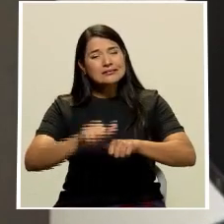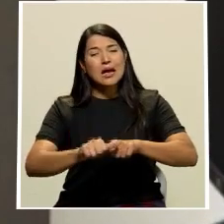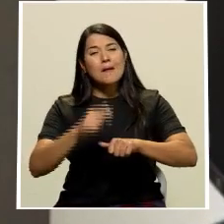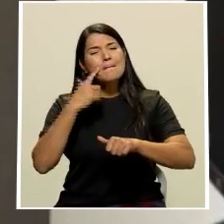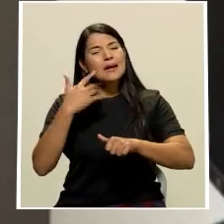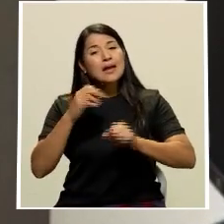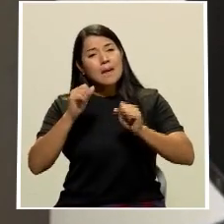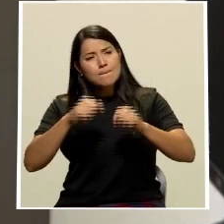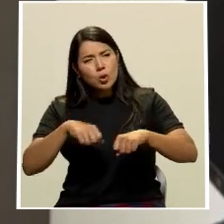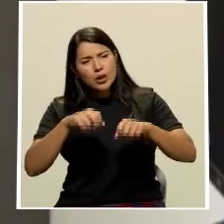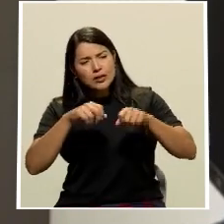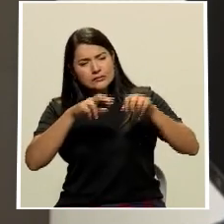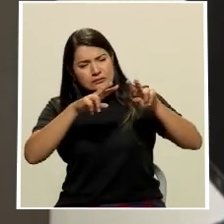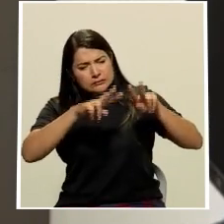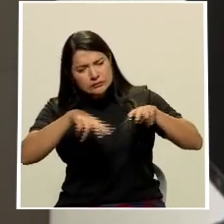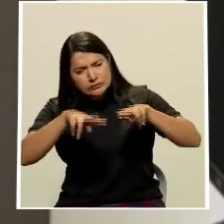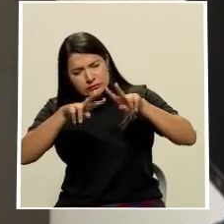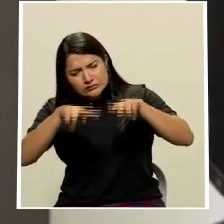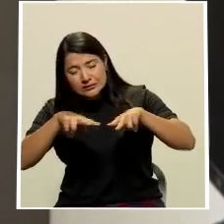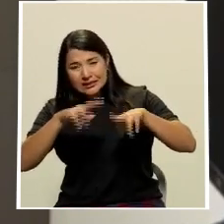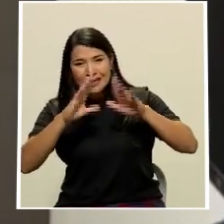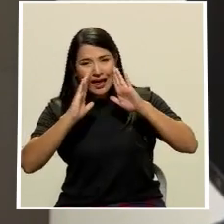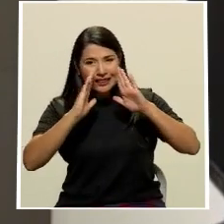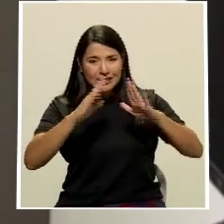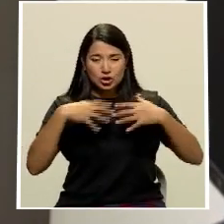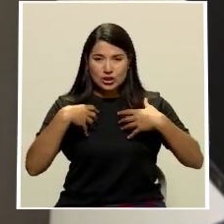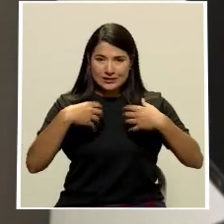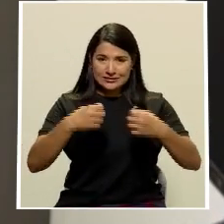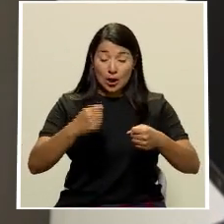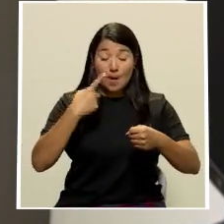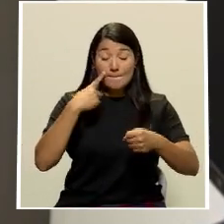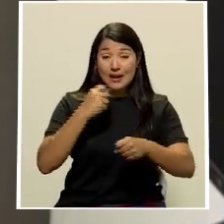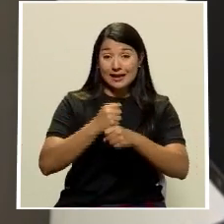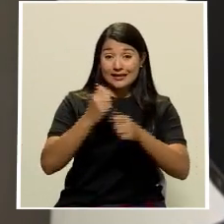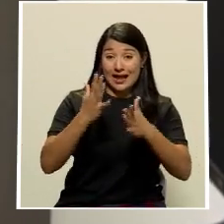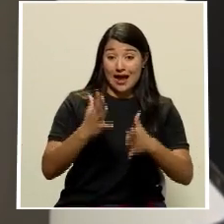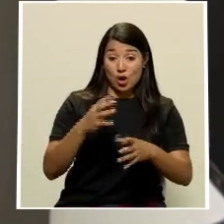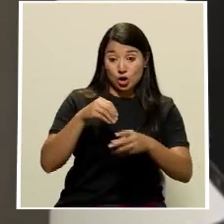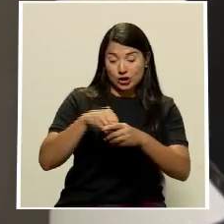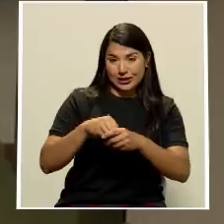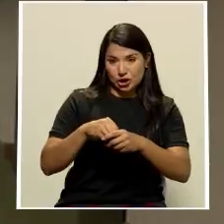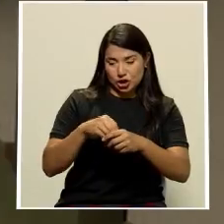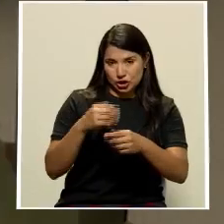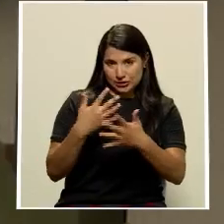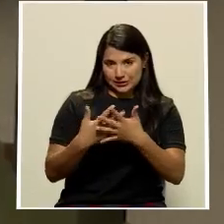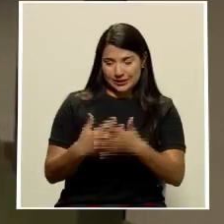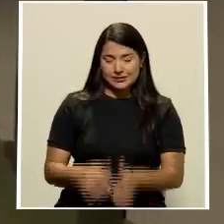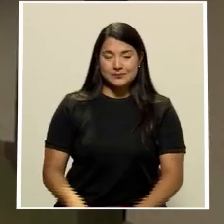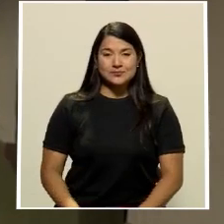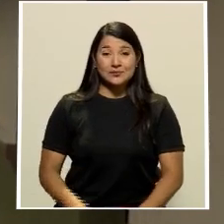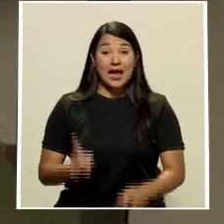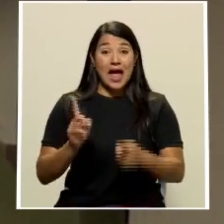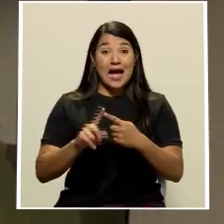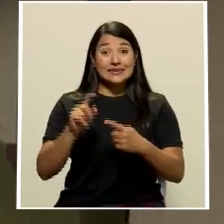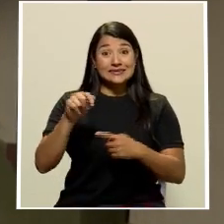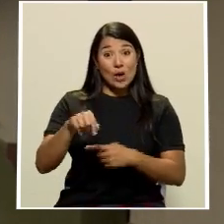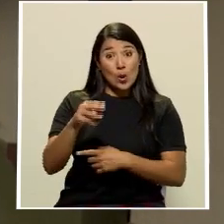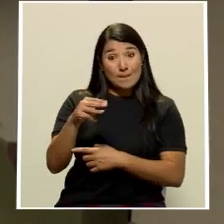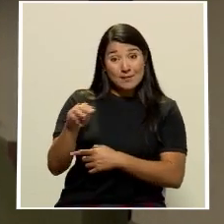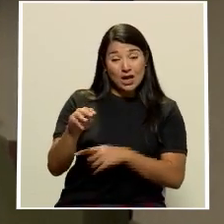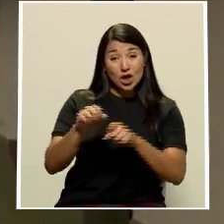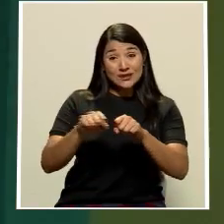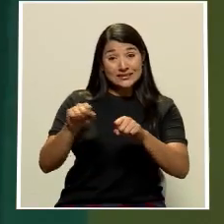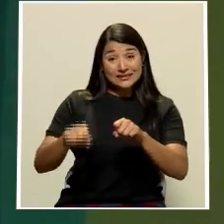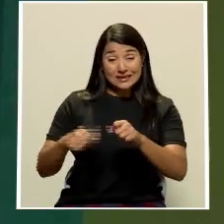la revisión y atención en salud de funcionarios y funcionarias del sistema penitenciario. Hasta este miércoles el